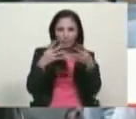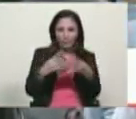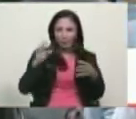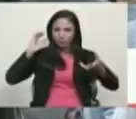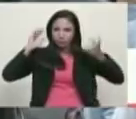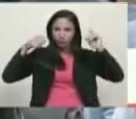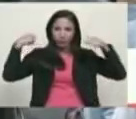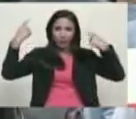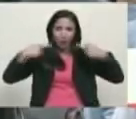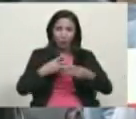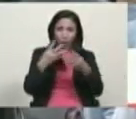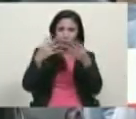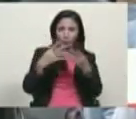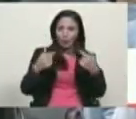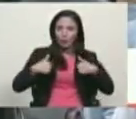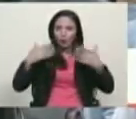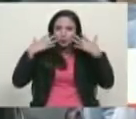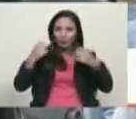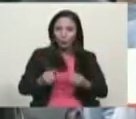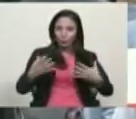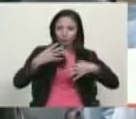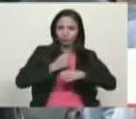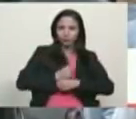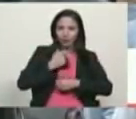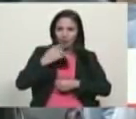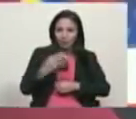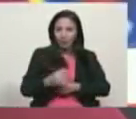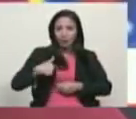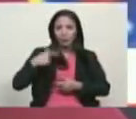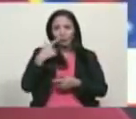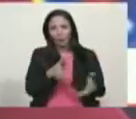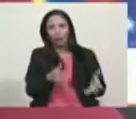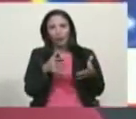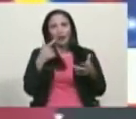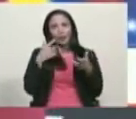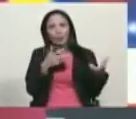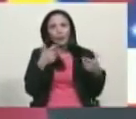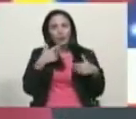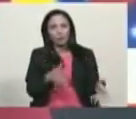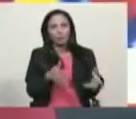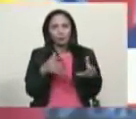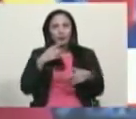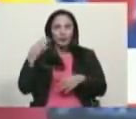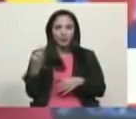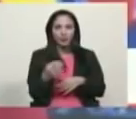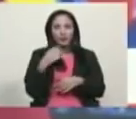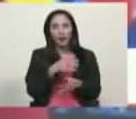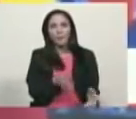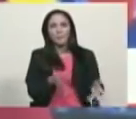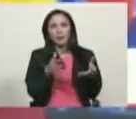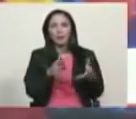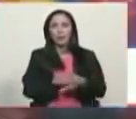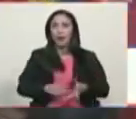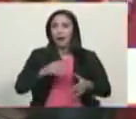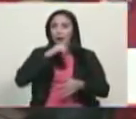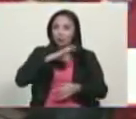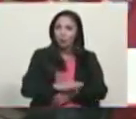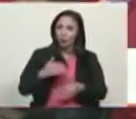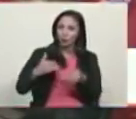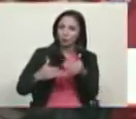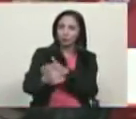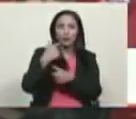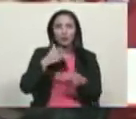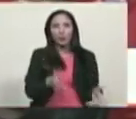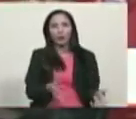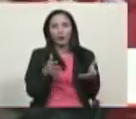otro, estoy convencido absolutamente que estamos ganando esta batalla, que estamos ganando este periodo histórico, que le